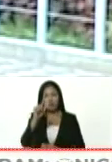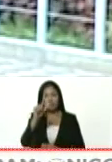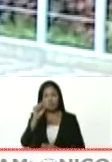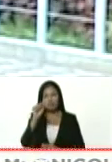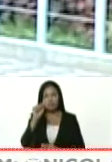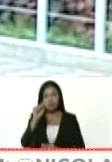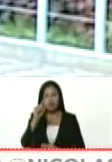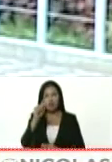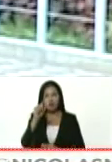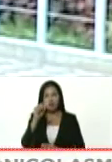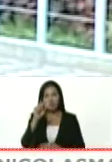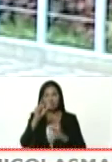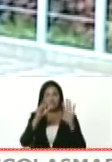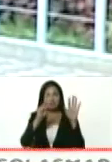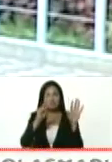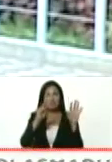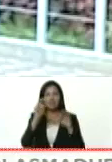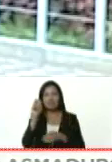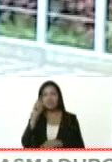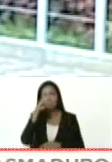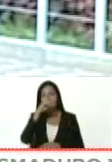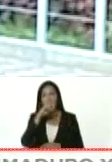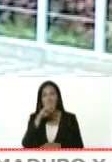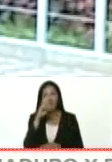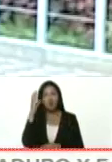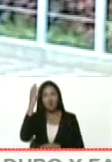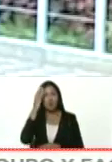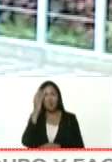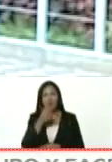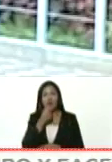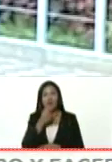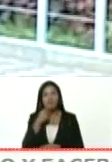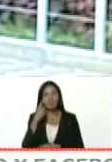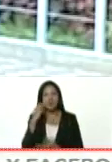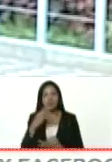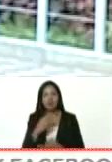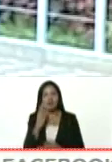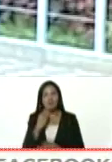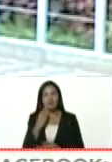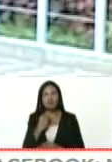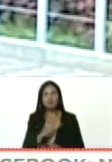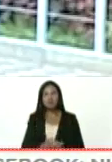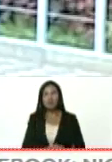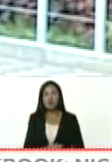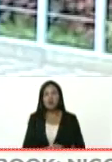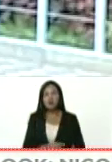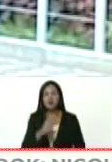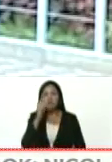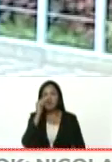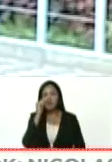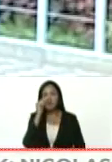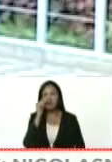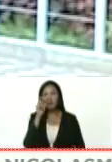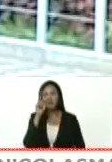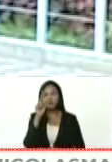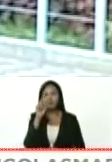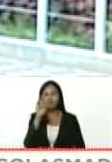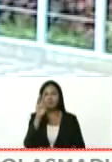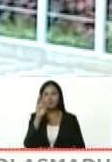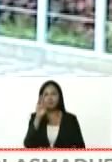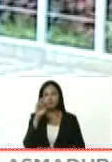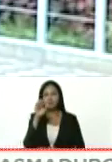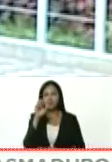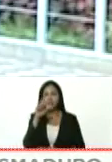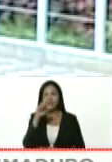de unos 70 años, con aquella conciencia hermosa y esa experiencia. Y un muchacho, Felipe, jovenzuelo,